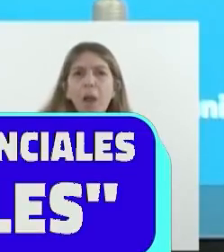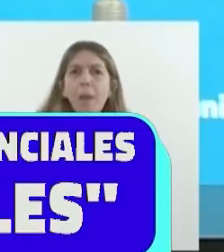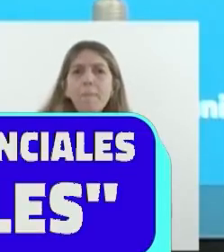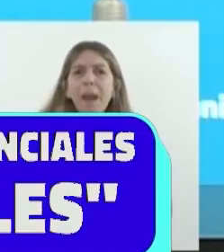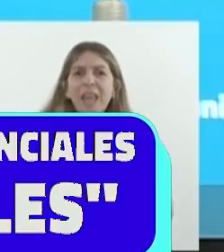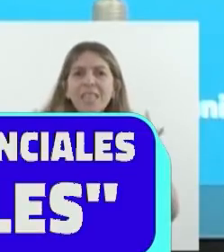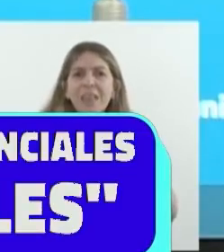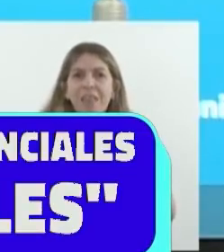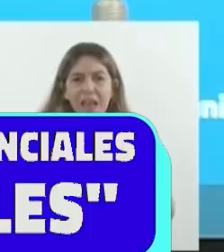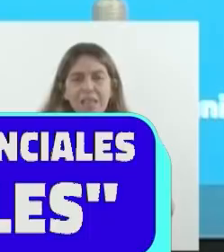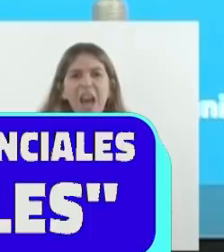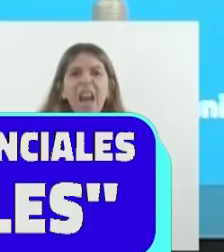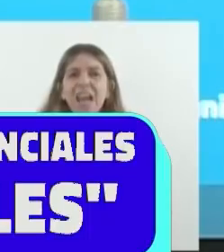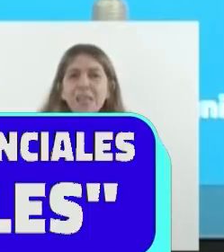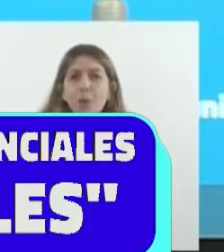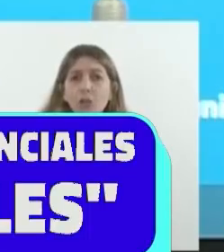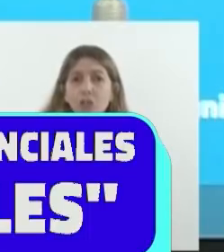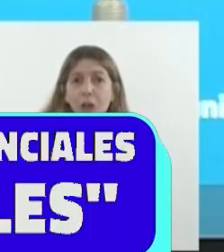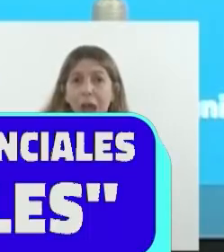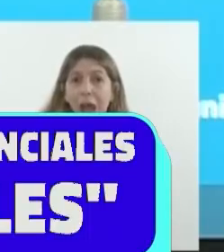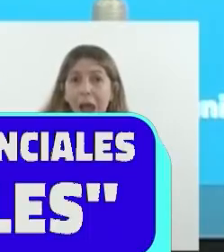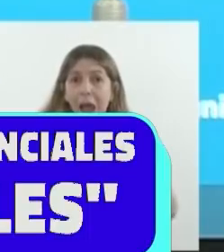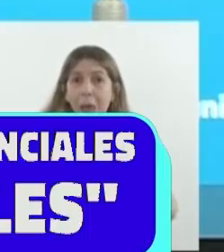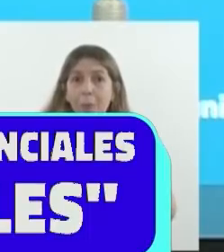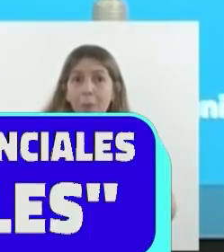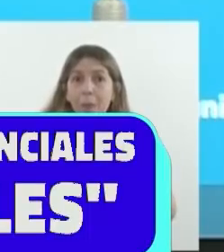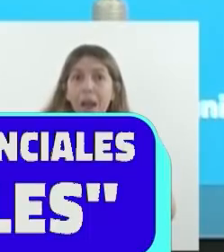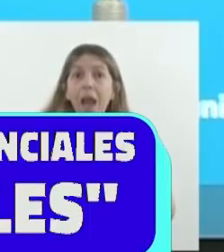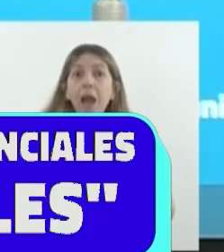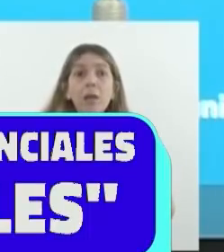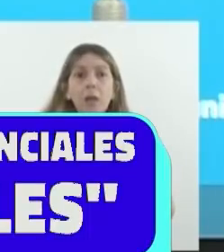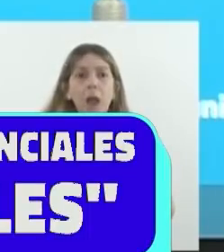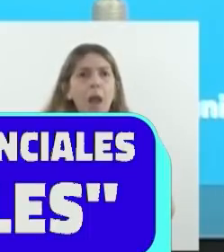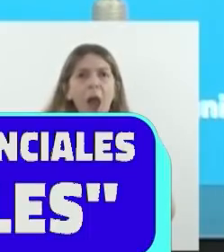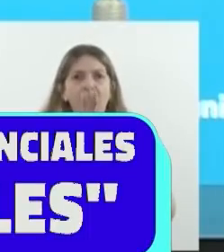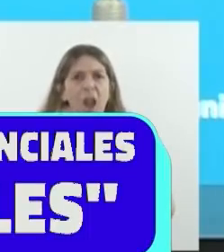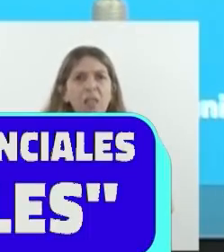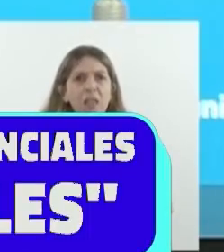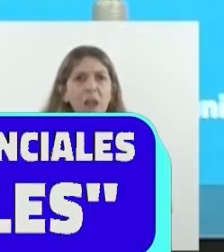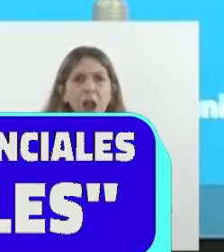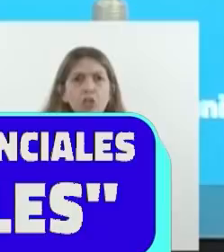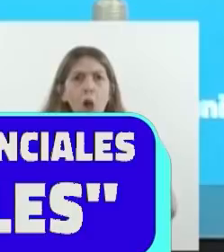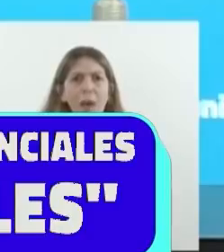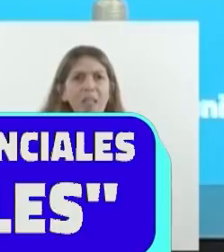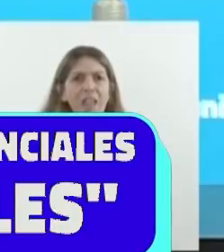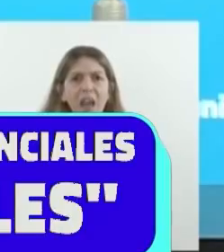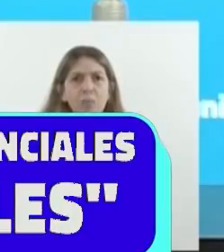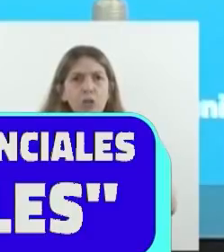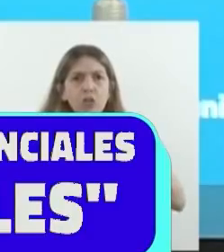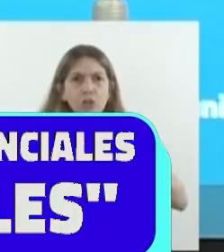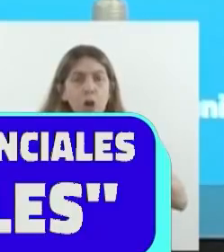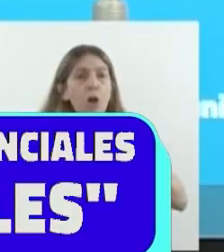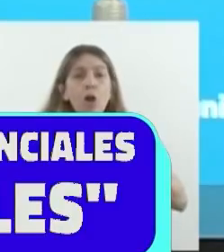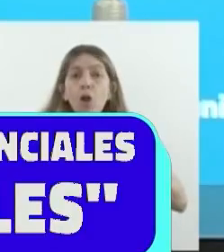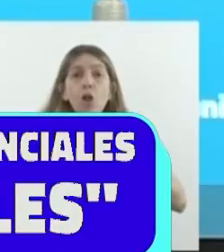presidente, tengo una responsabilidad de la responsabilidad del que conduce una sociedad. Y no voy a dejar